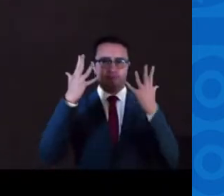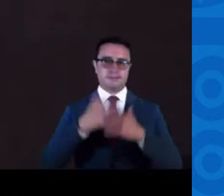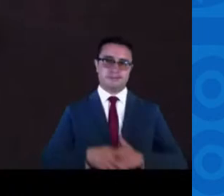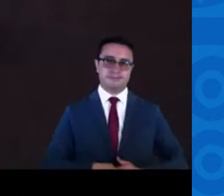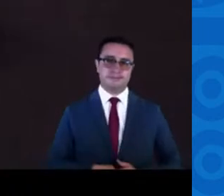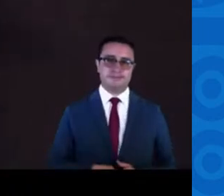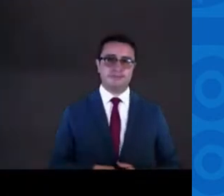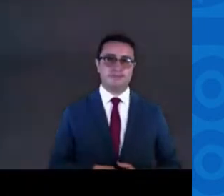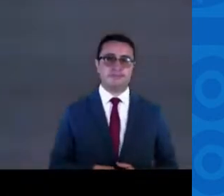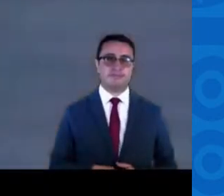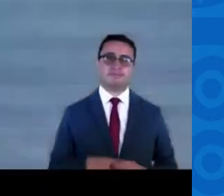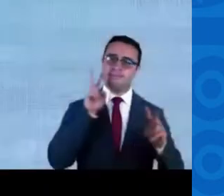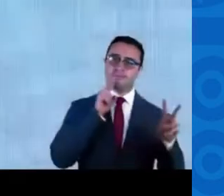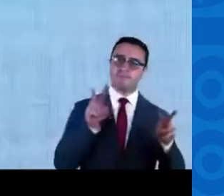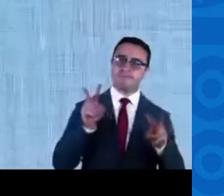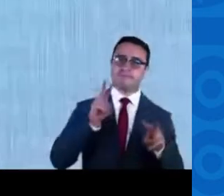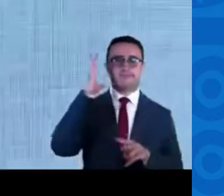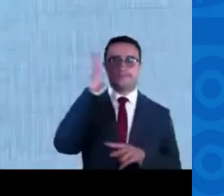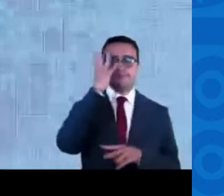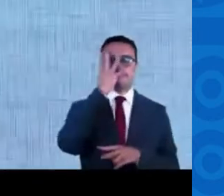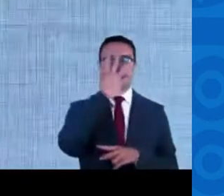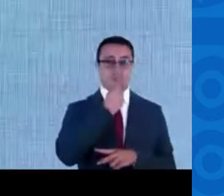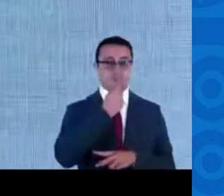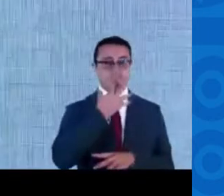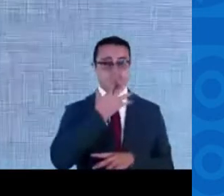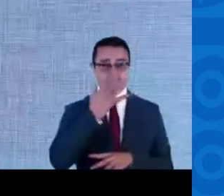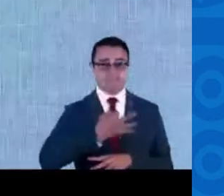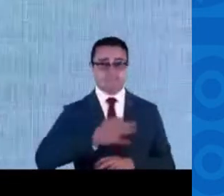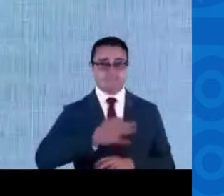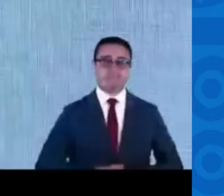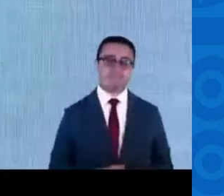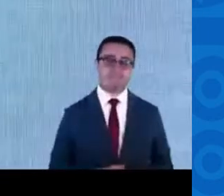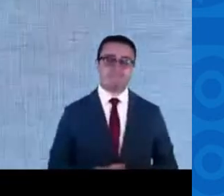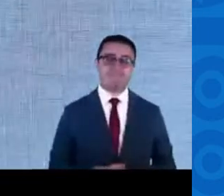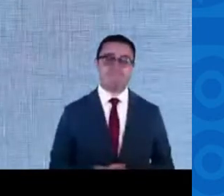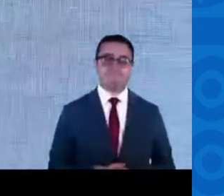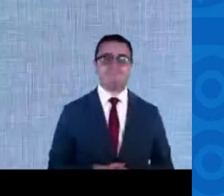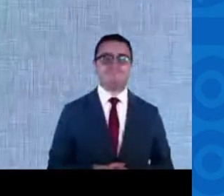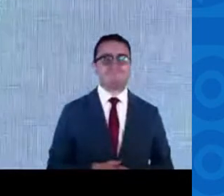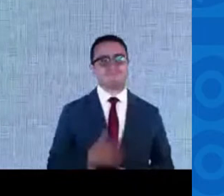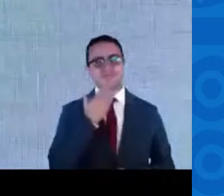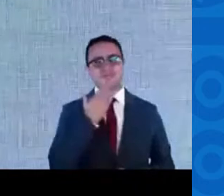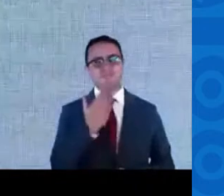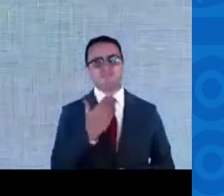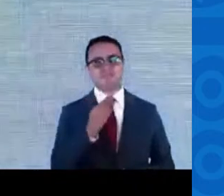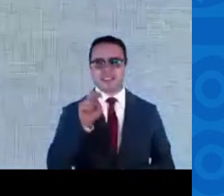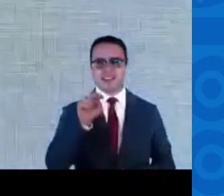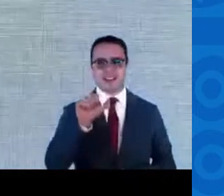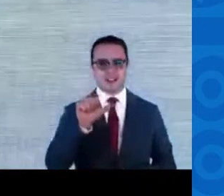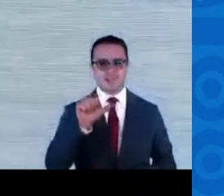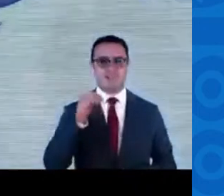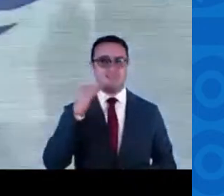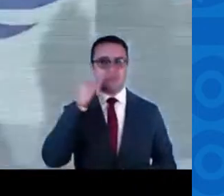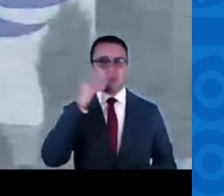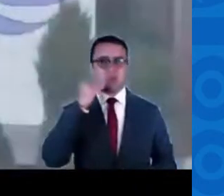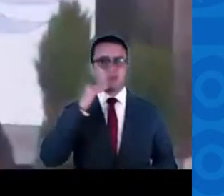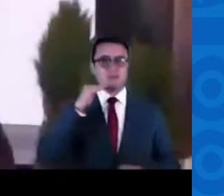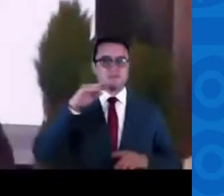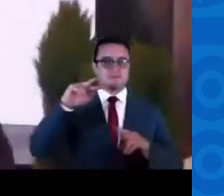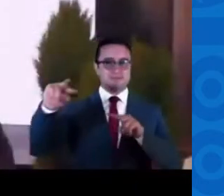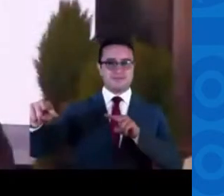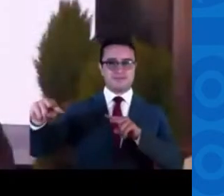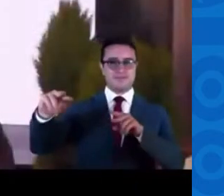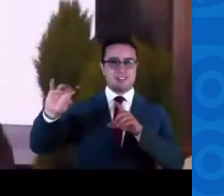¿No les parece muy bello? Muy lindo, ¿verdad? Bueno, pues muchísimas gracias, yes, a Ana, que seguramente thank you to the Cimarrón group,